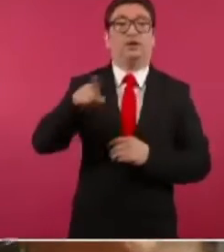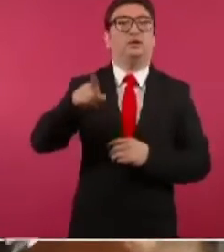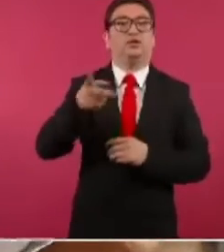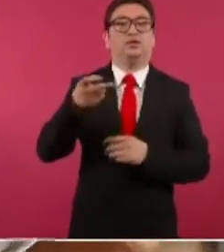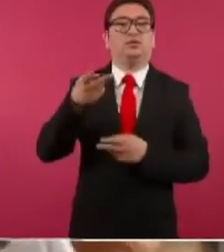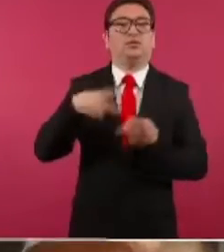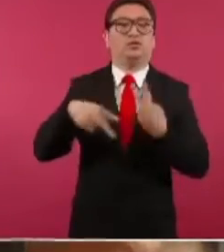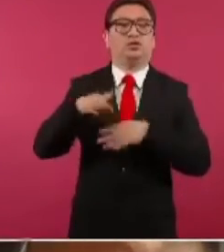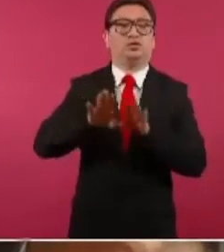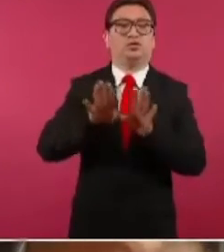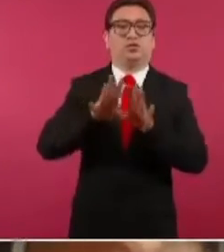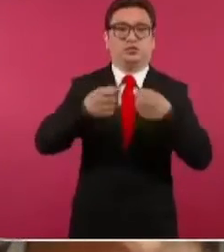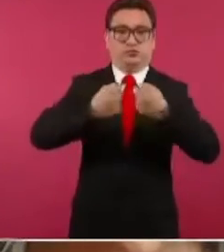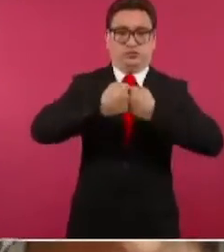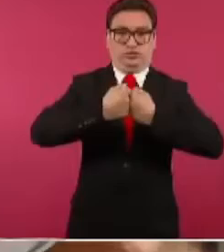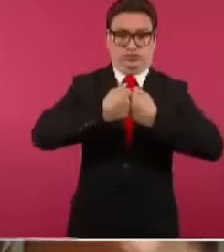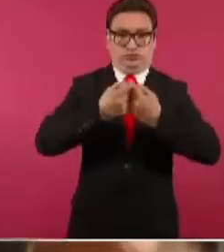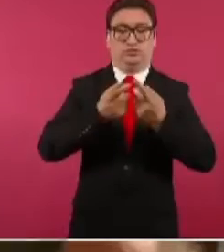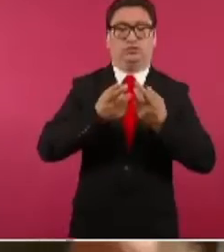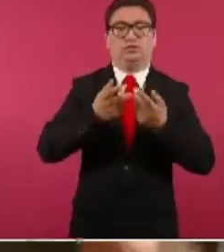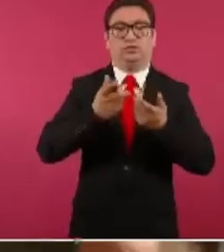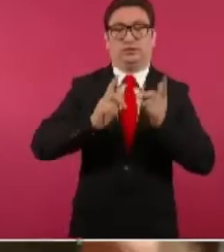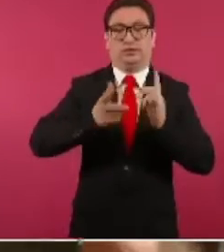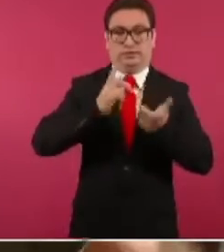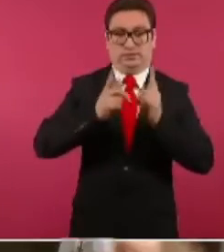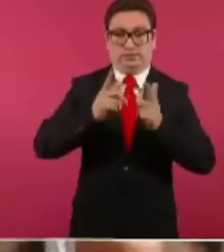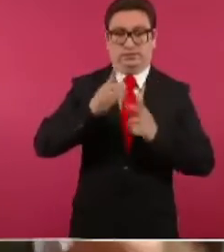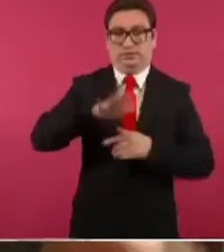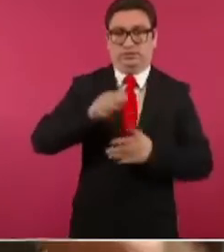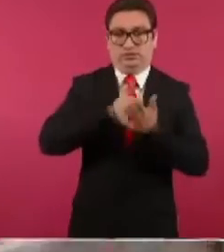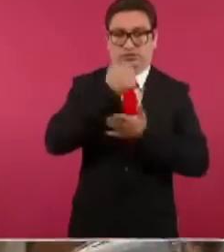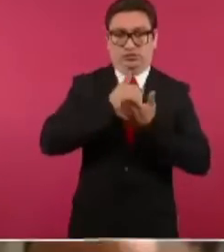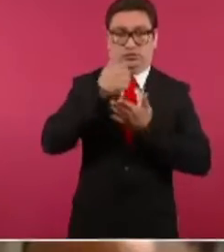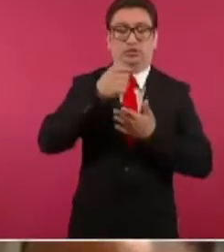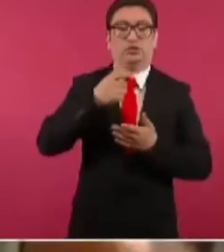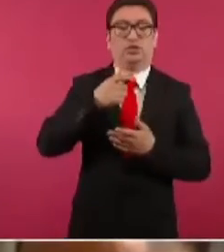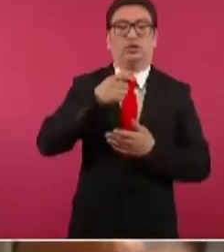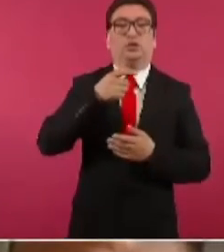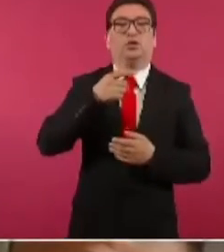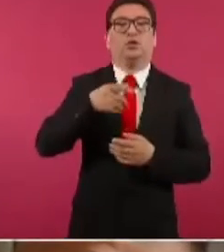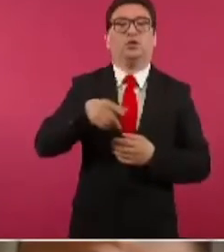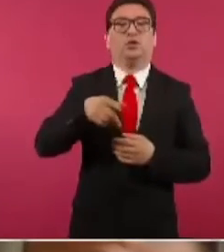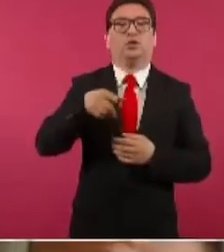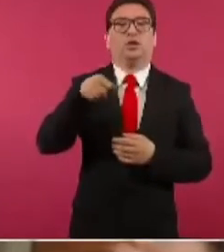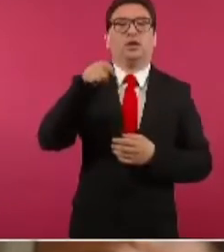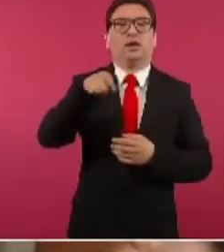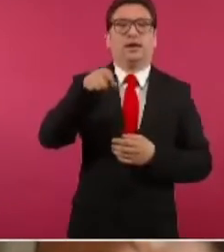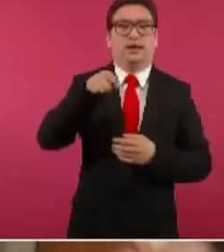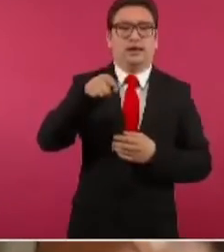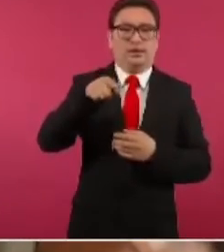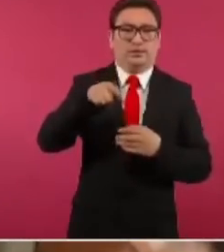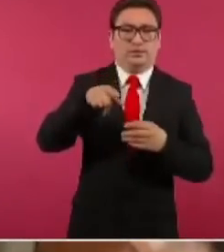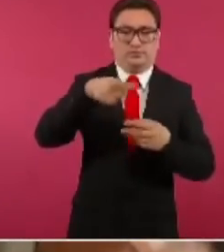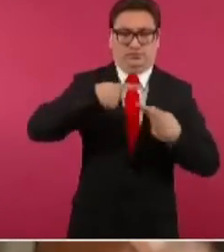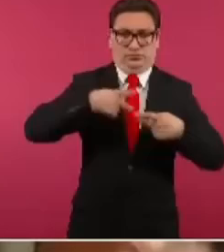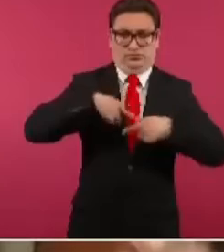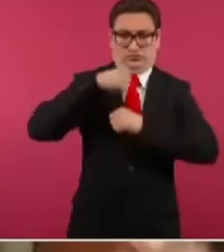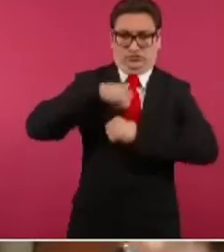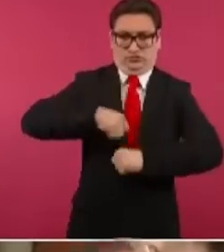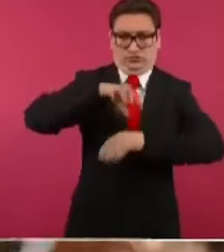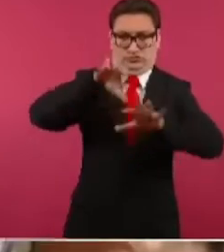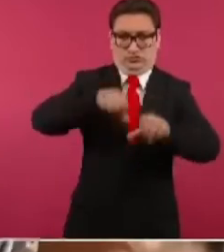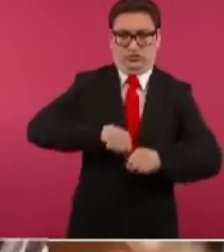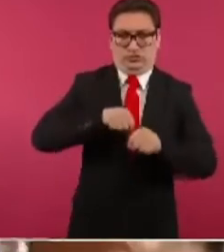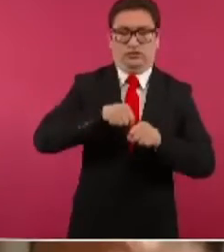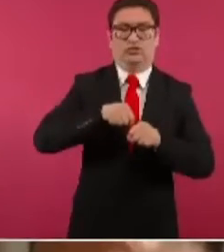El Paso, para El Paso, Texas, Ciudad Juárez, llegaron para pasar a El Paso y ahí fueron recibidos por autoridades migratorias de Estados Unidos.